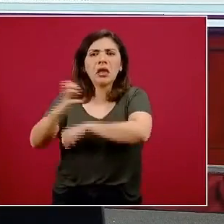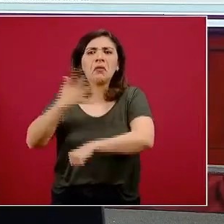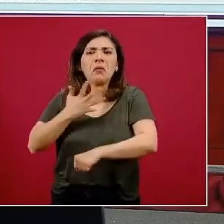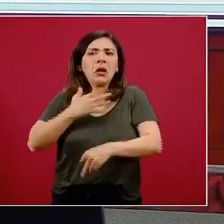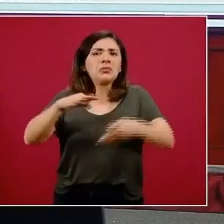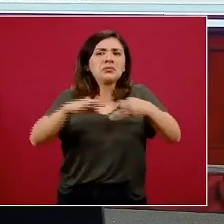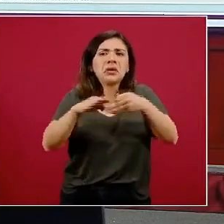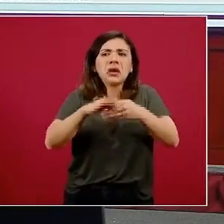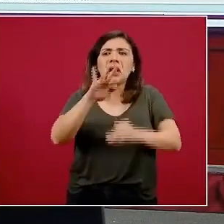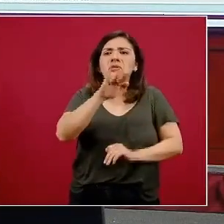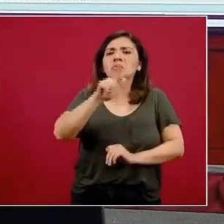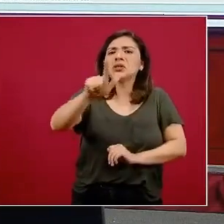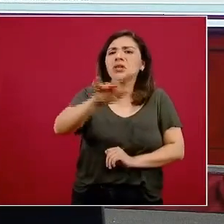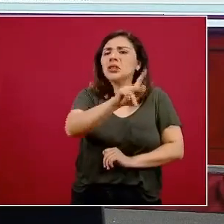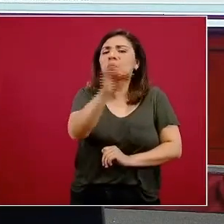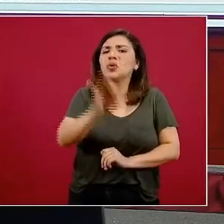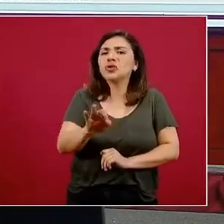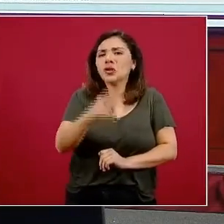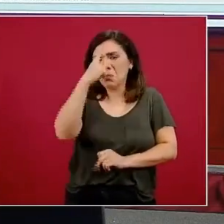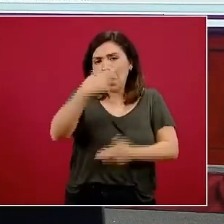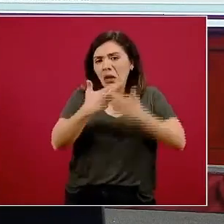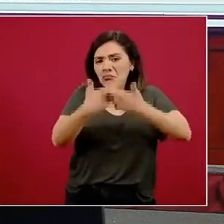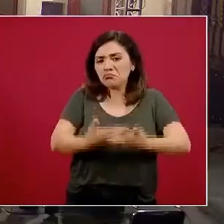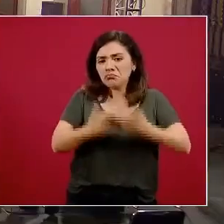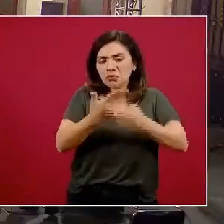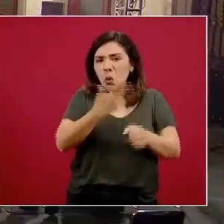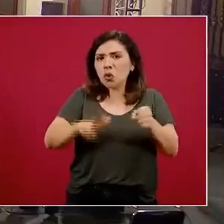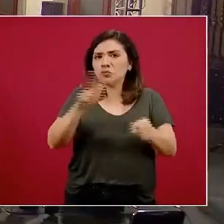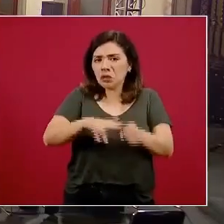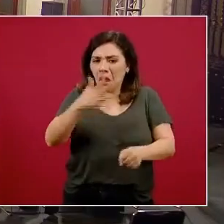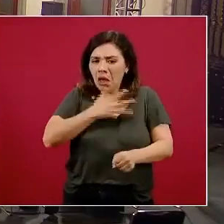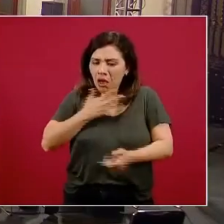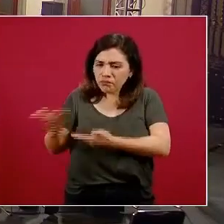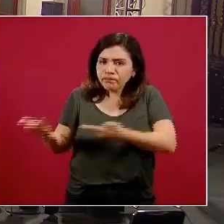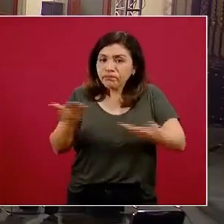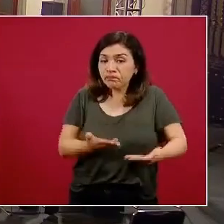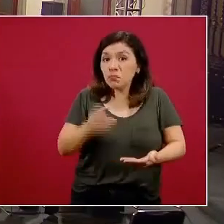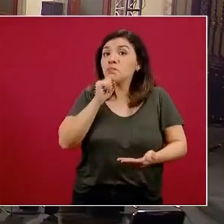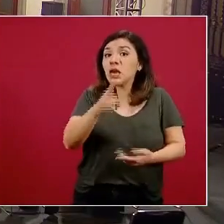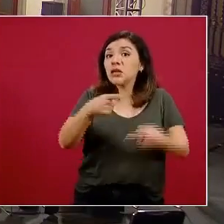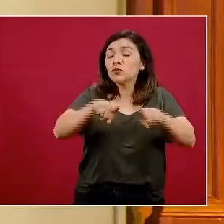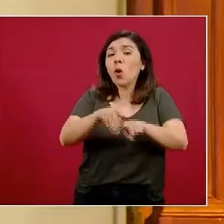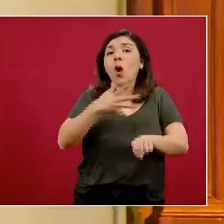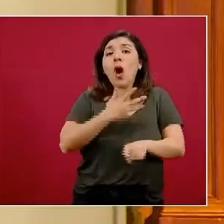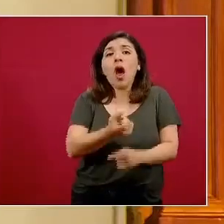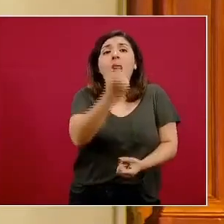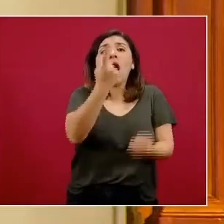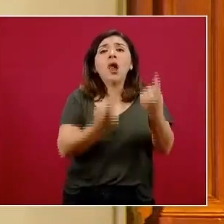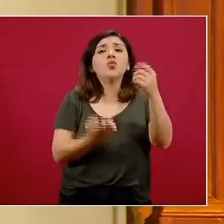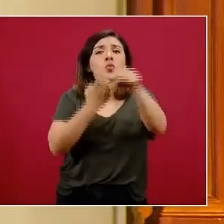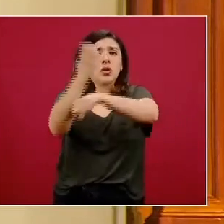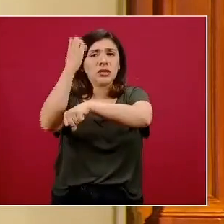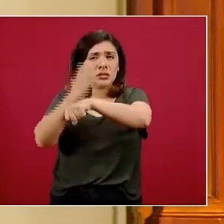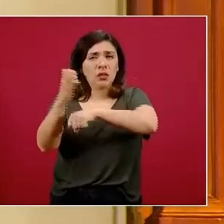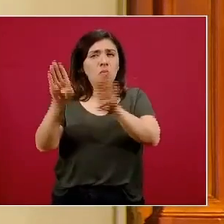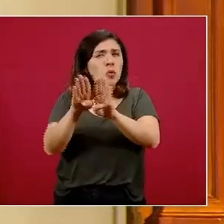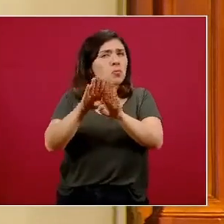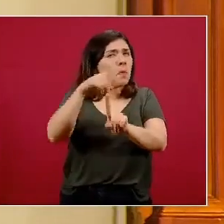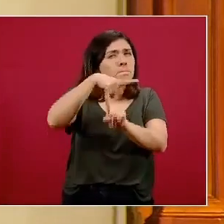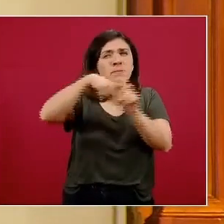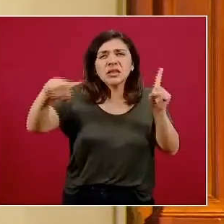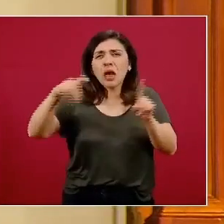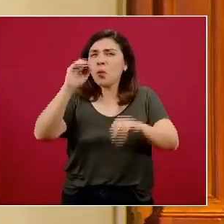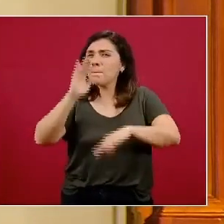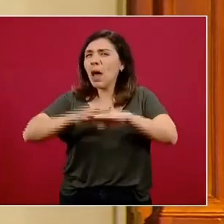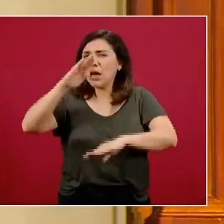un 57% de disponibilidad, y de la misma manera hay entidades prácticamente la mitad o